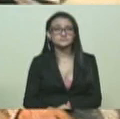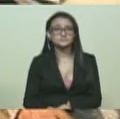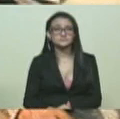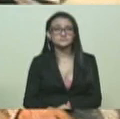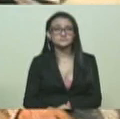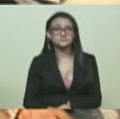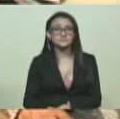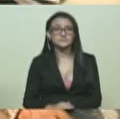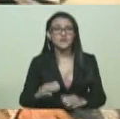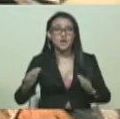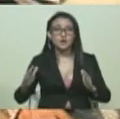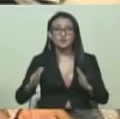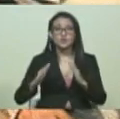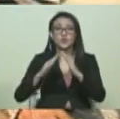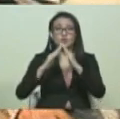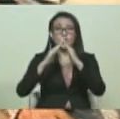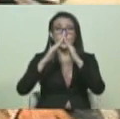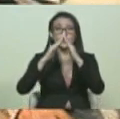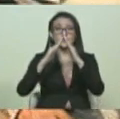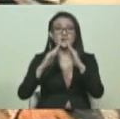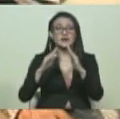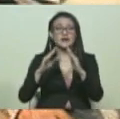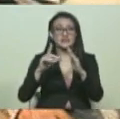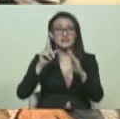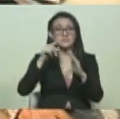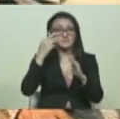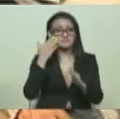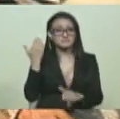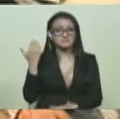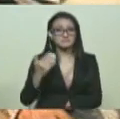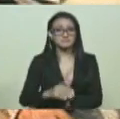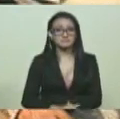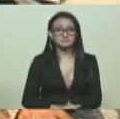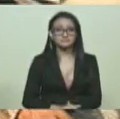bases de torres eléctricas, etc.